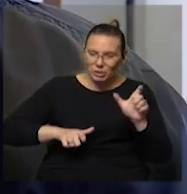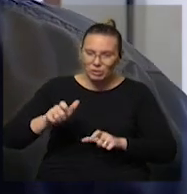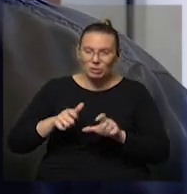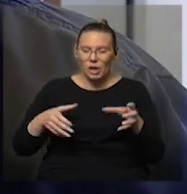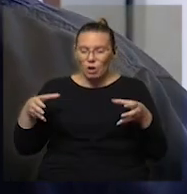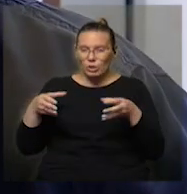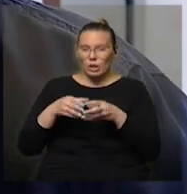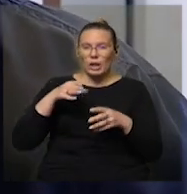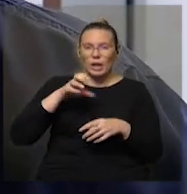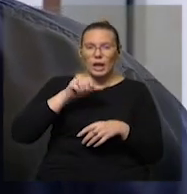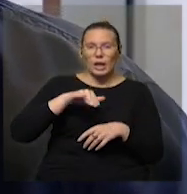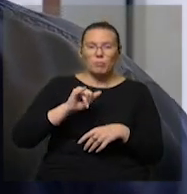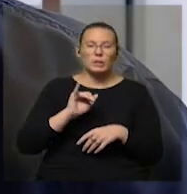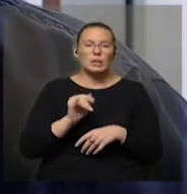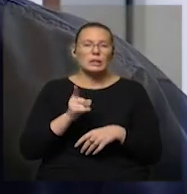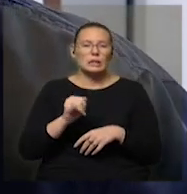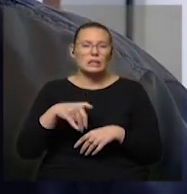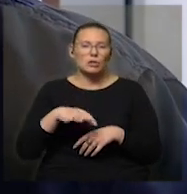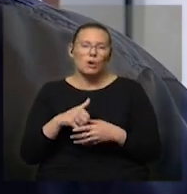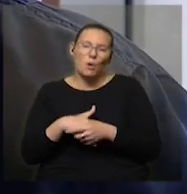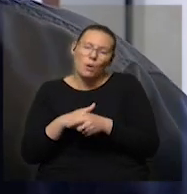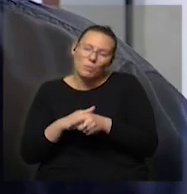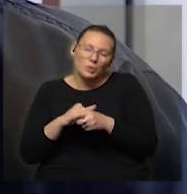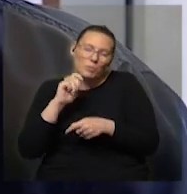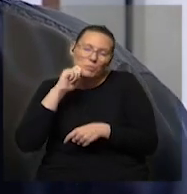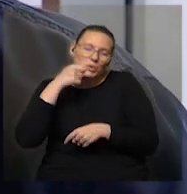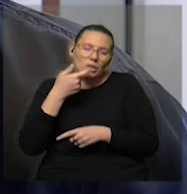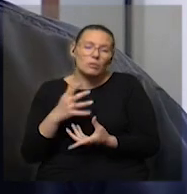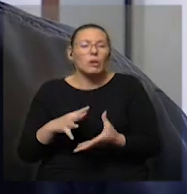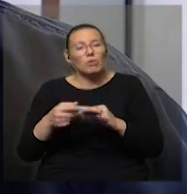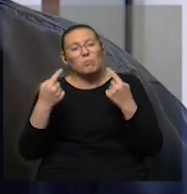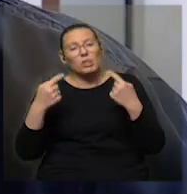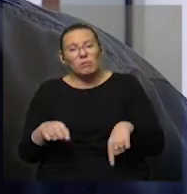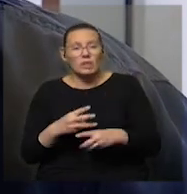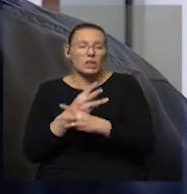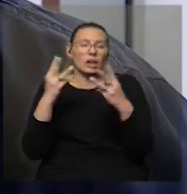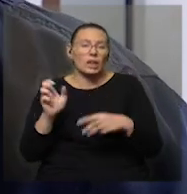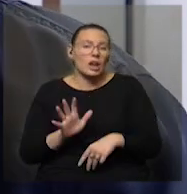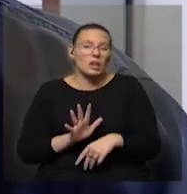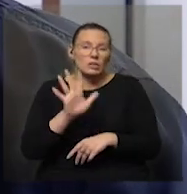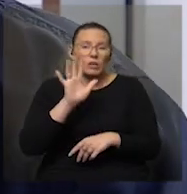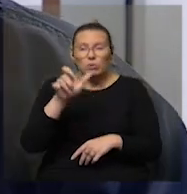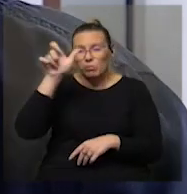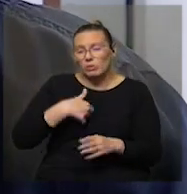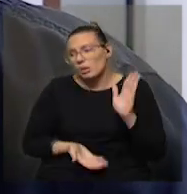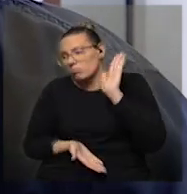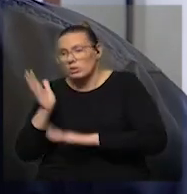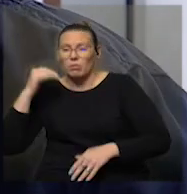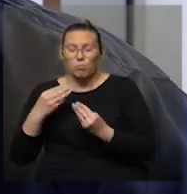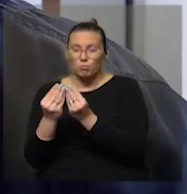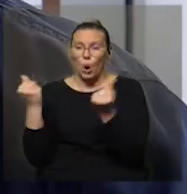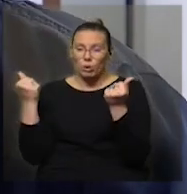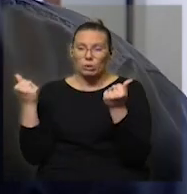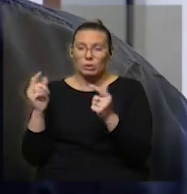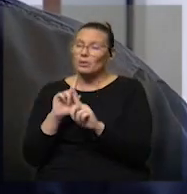Emi como con Gino, tenemos una amistad muy linda. Y bueno, y hacer un modo distinto a lo que generalmente se hace, ¿no? Que es, bueno, uno se va de la banda y se desaparece, ¿no? Acá